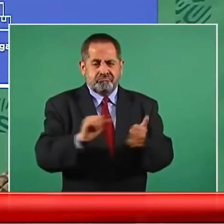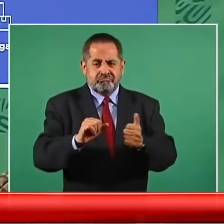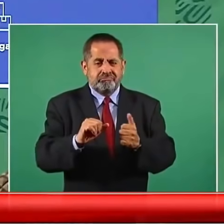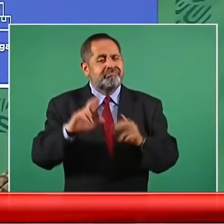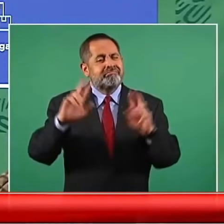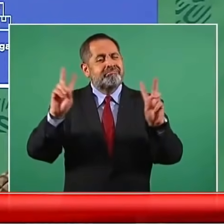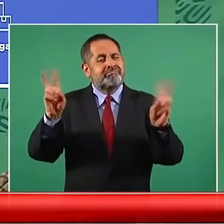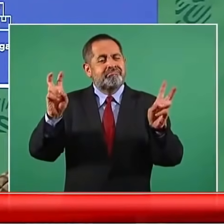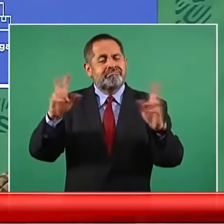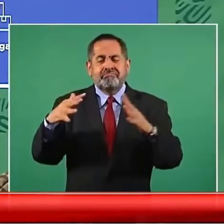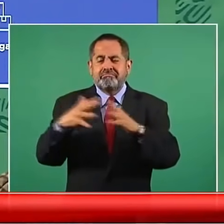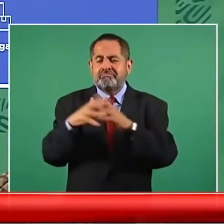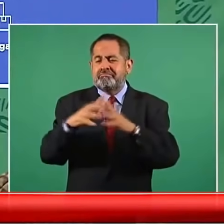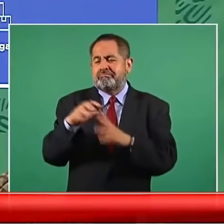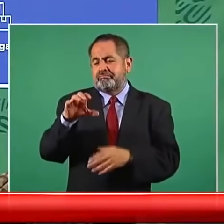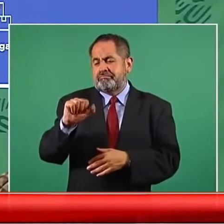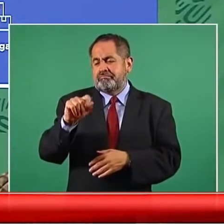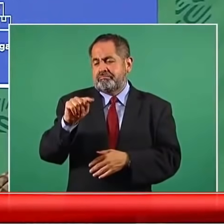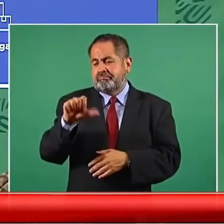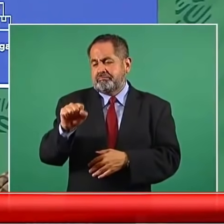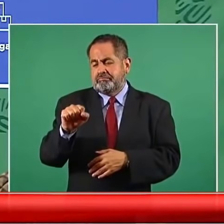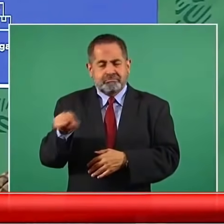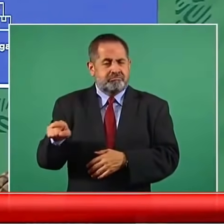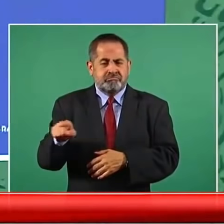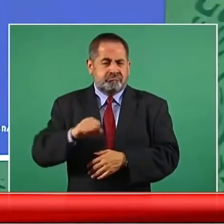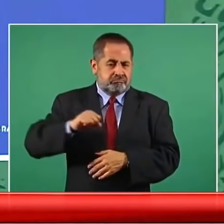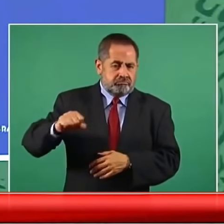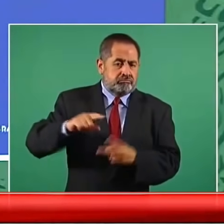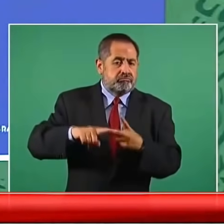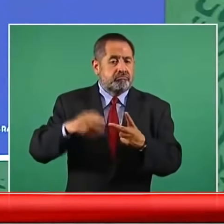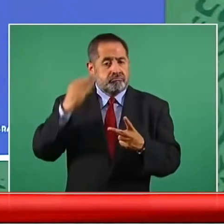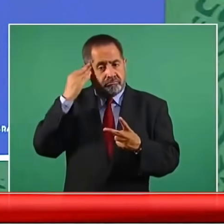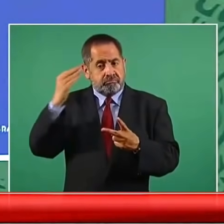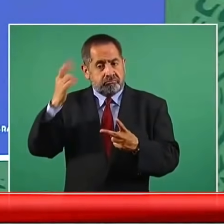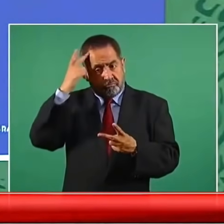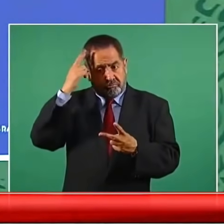guerra de castas y del porfiriato.